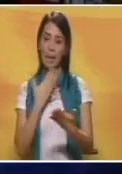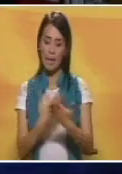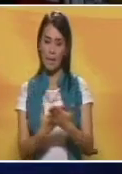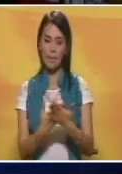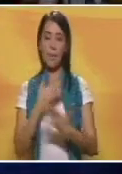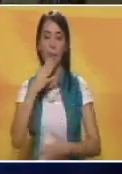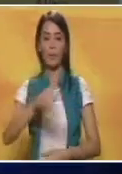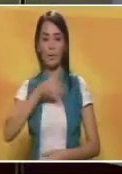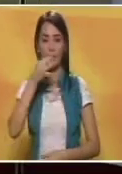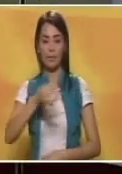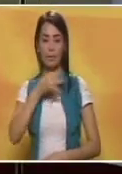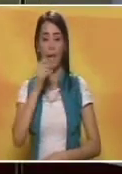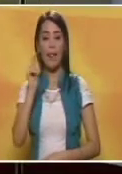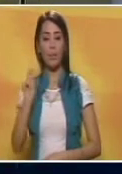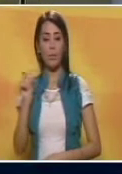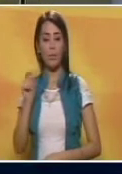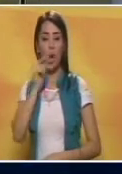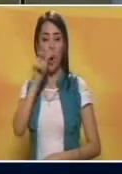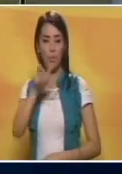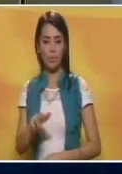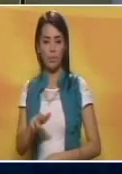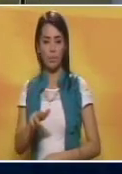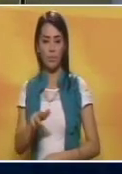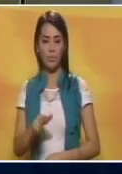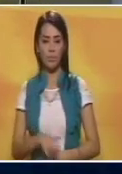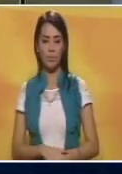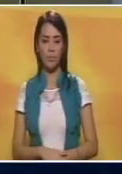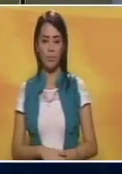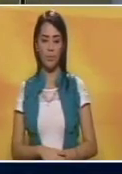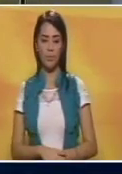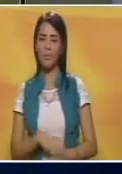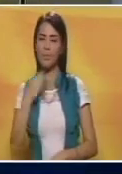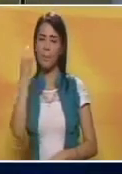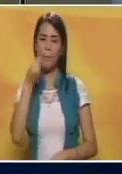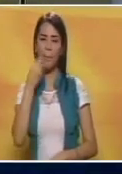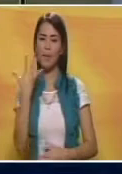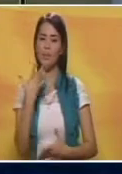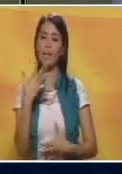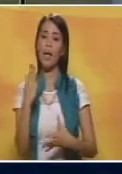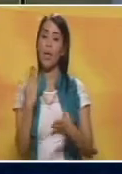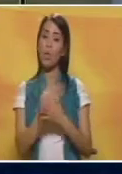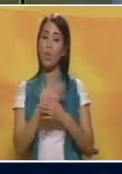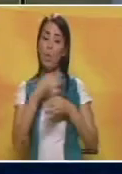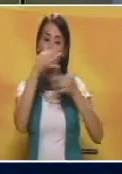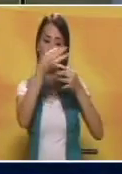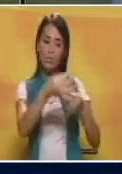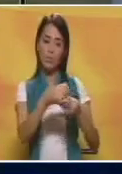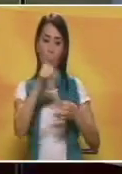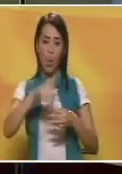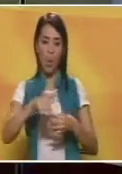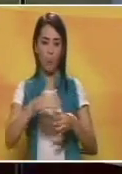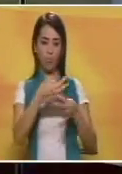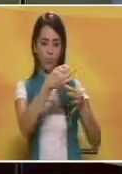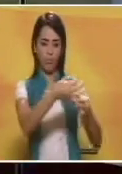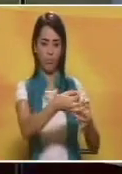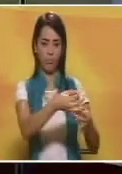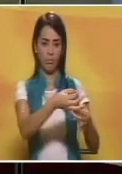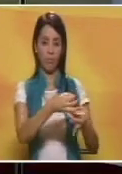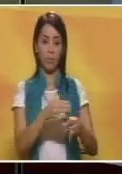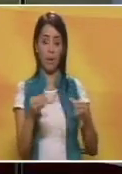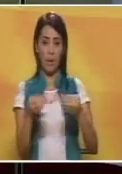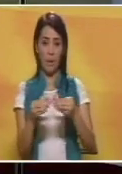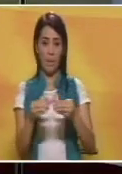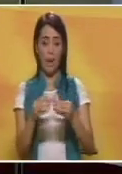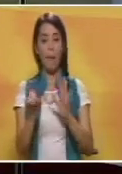buenas tardes el diputado rafael velosa es considera que el documento que hoy presentó el alto comisionado